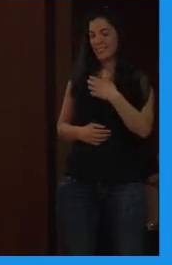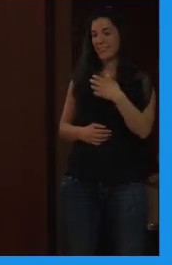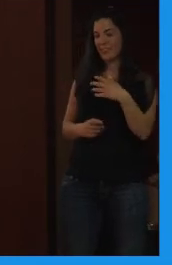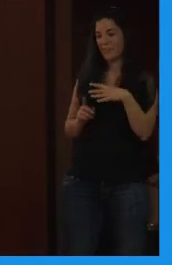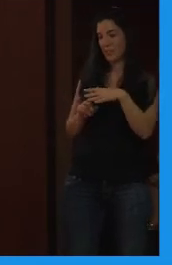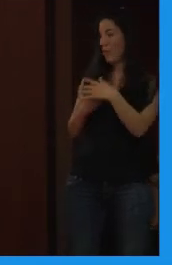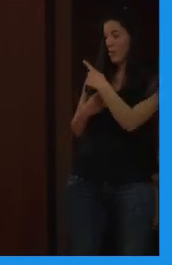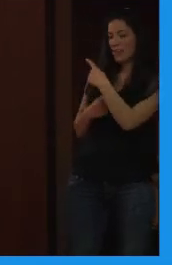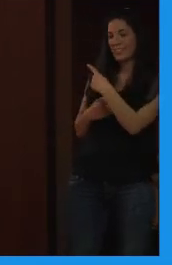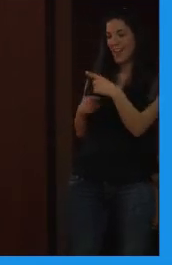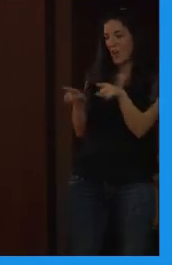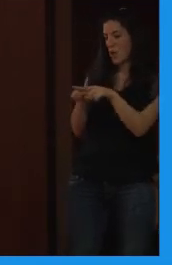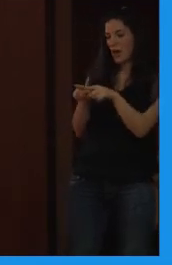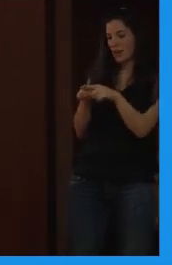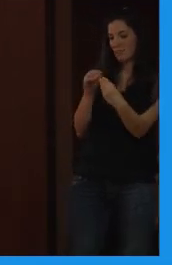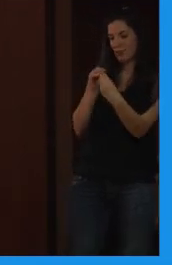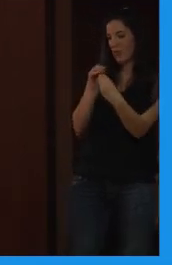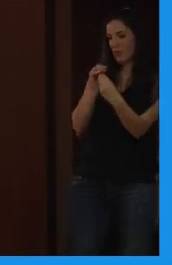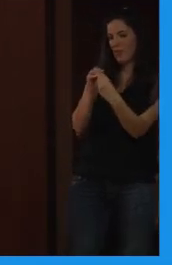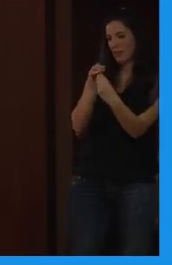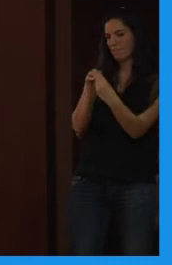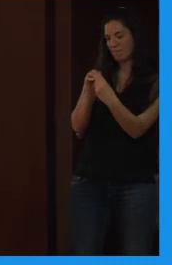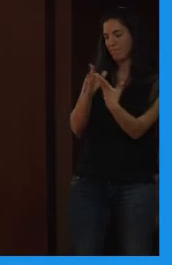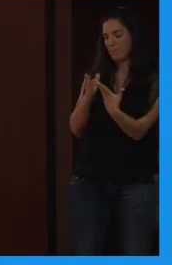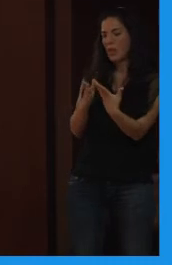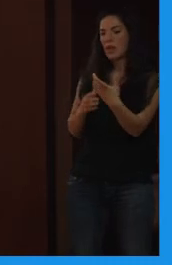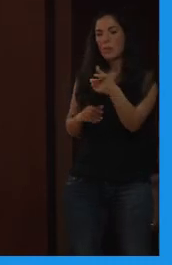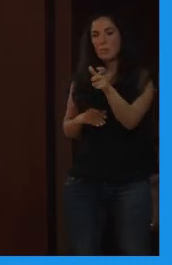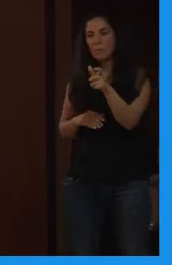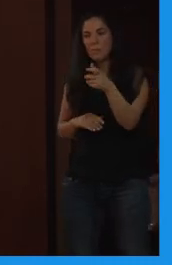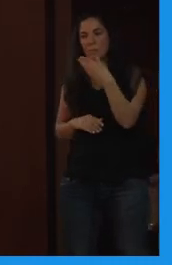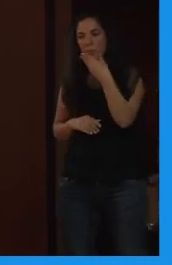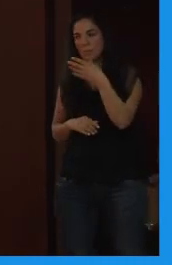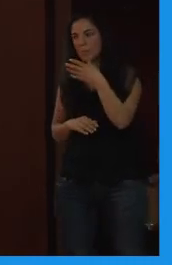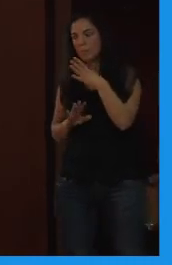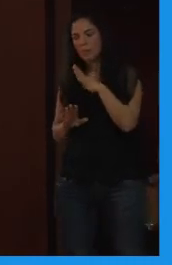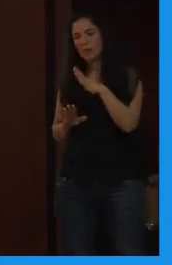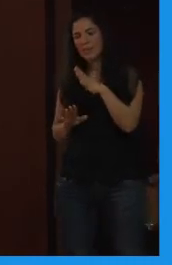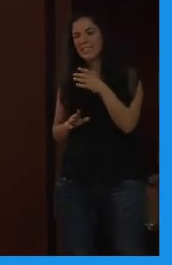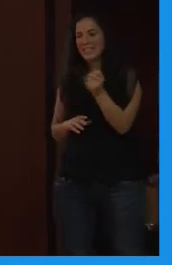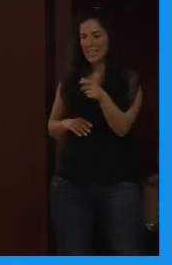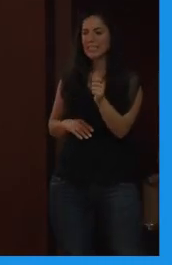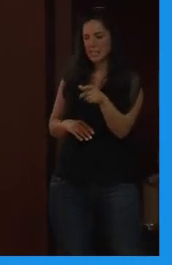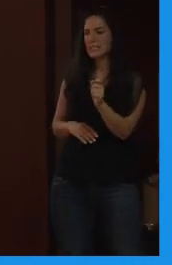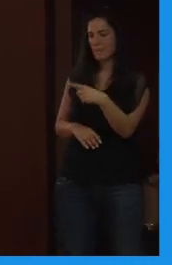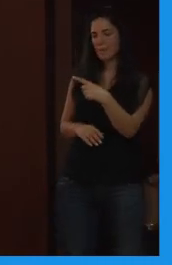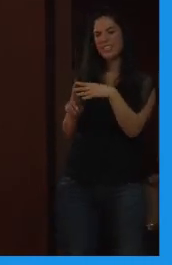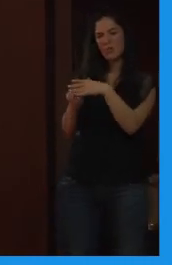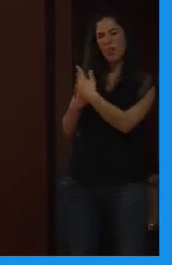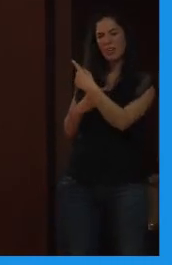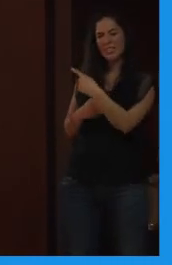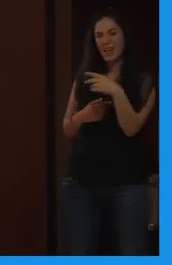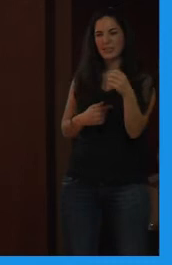fibromialgia sin tener hipotiroidismo, pero también podría haber un hipotiroidismo. Porque esto sí que es muy frecuente. Voz